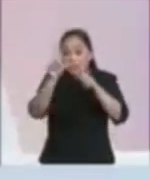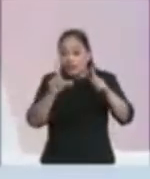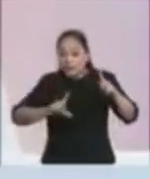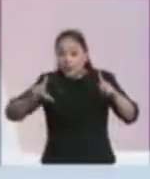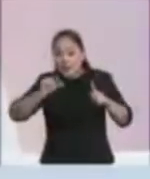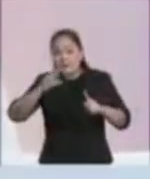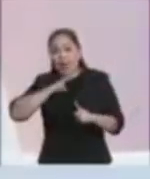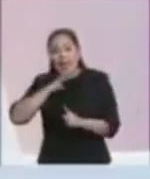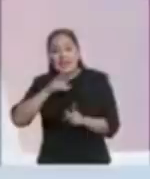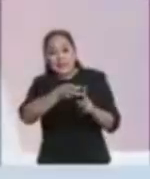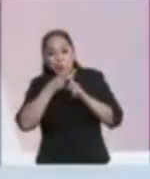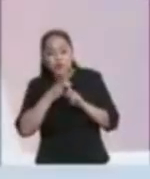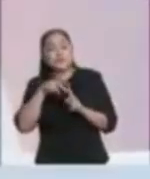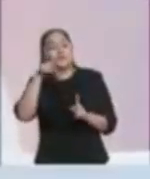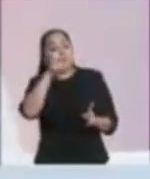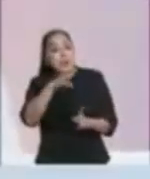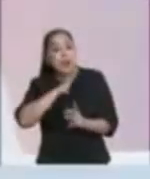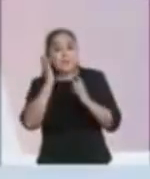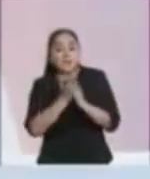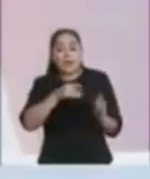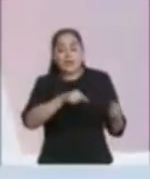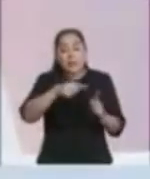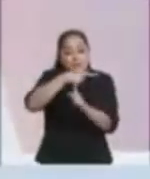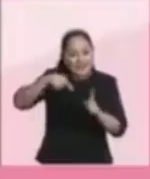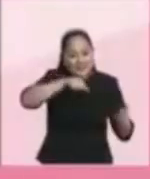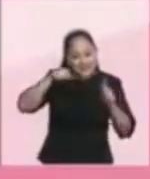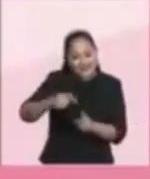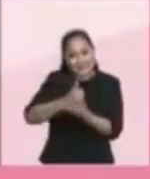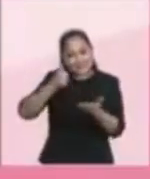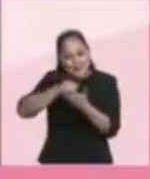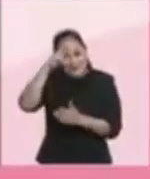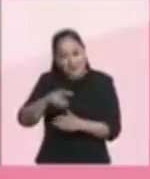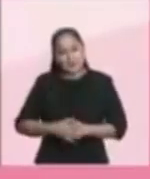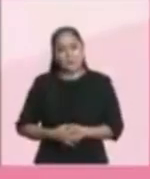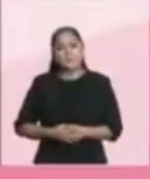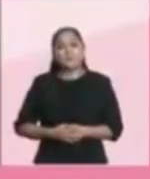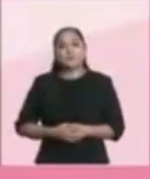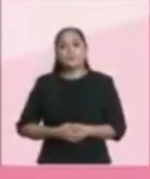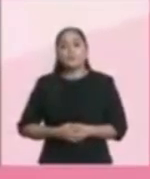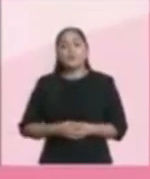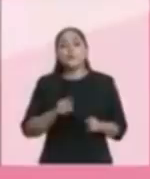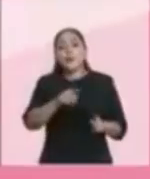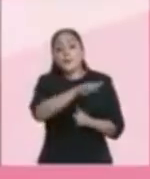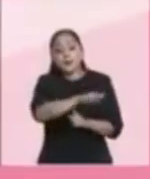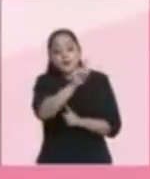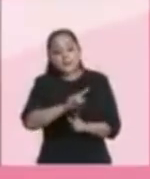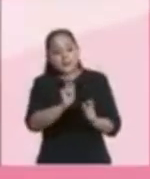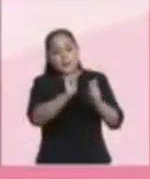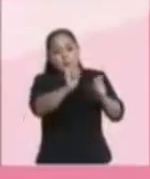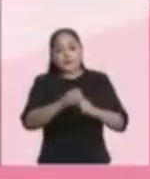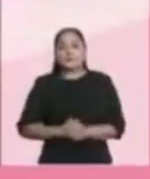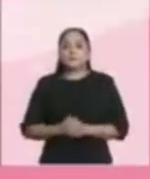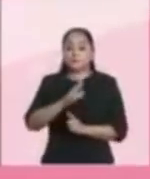Ciudad de México. Ha hablado ya 1 minuto. Margarita Zavala, adelante. Sí, bueno, Ricardo se equivoca en el sentido que no es